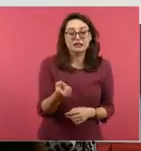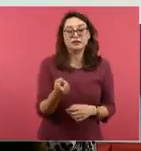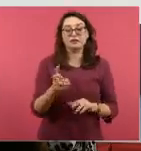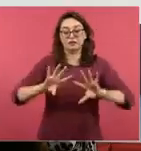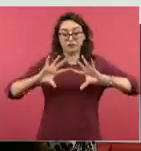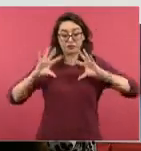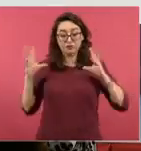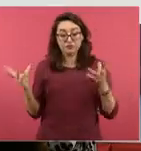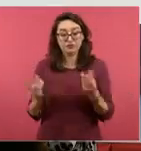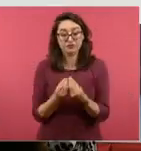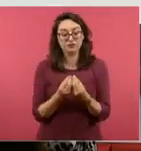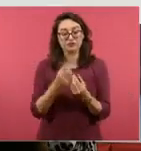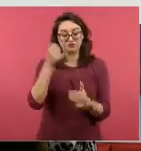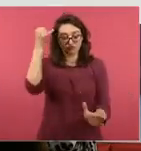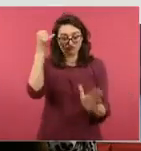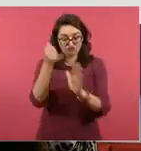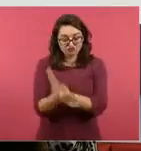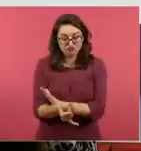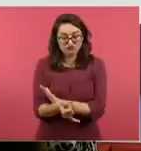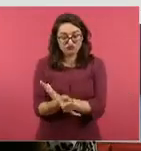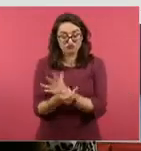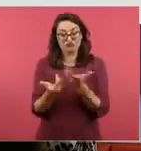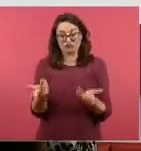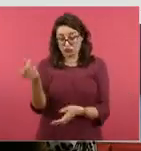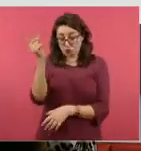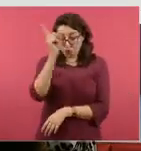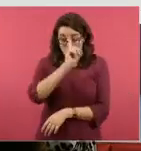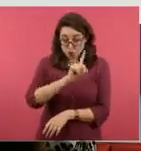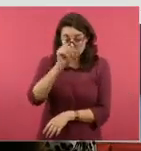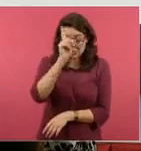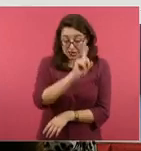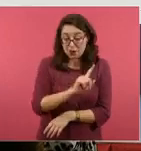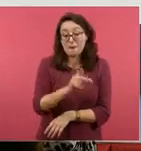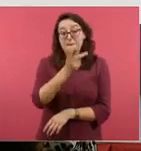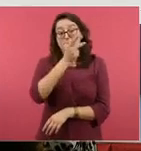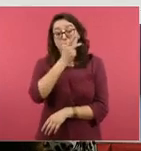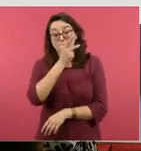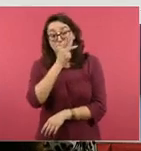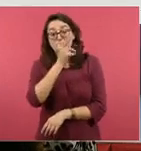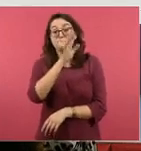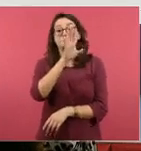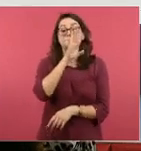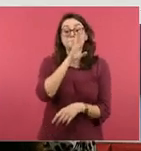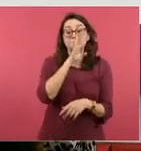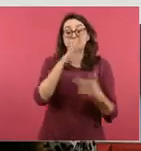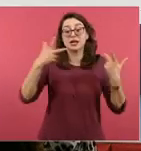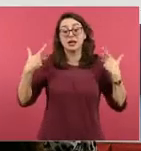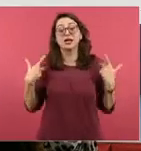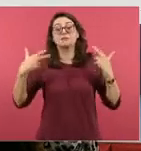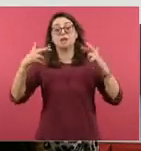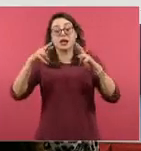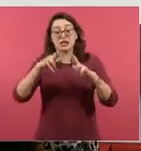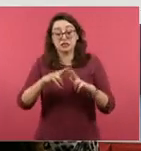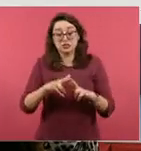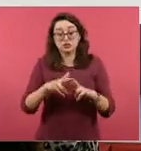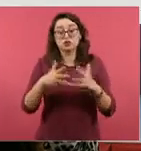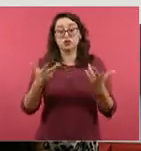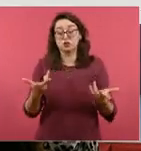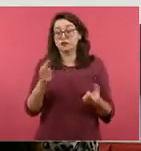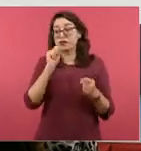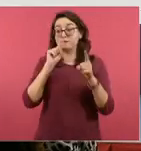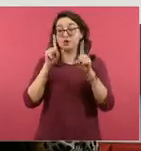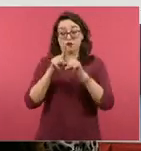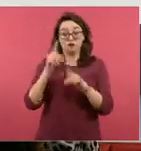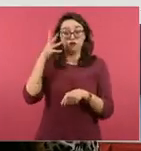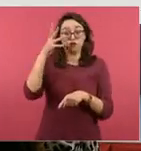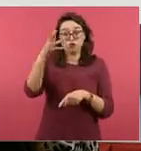una visión completa, sugerencia respetuosa para padres de familia, para maestros y para alumnos que se forman en las escuelas